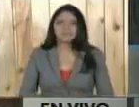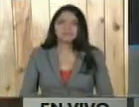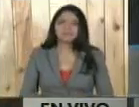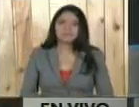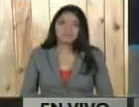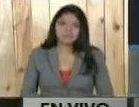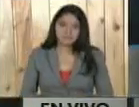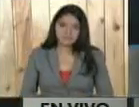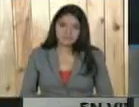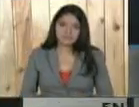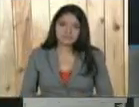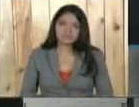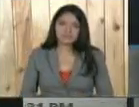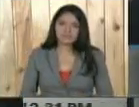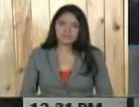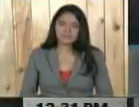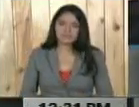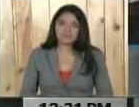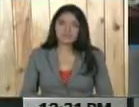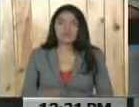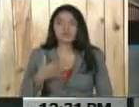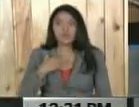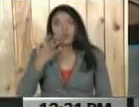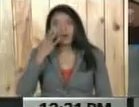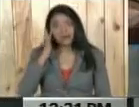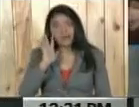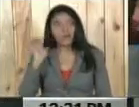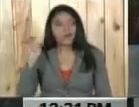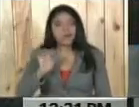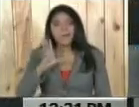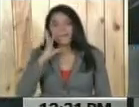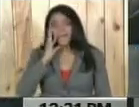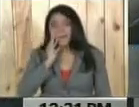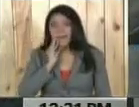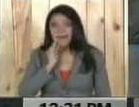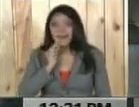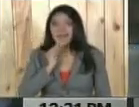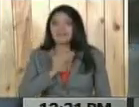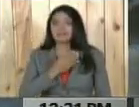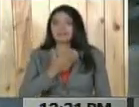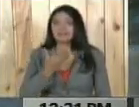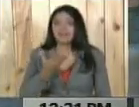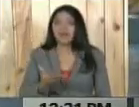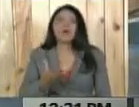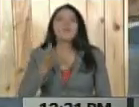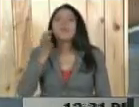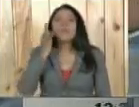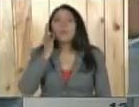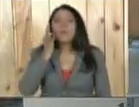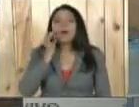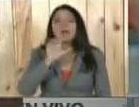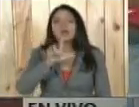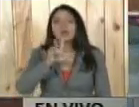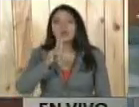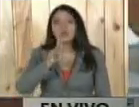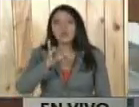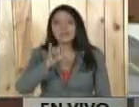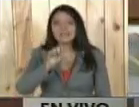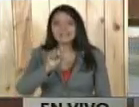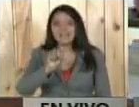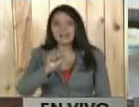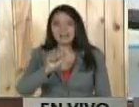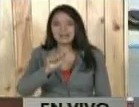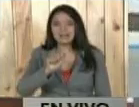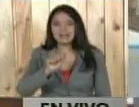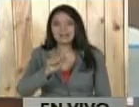Bueno, yo creo que la experiencia que ha dirigido la doctora Luisa Ortega Díaz,